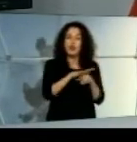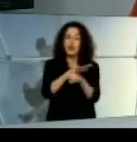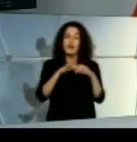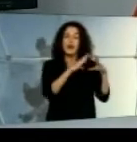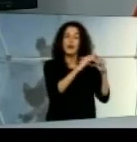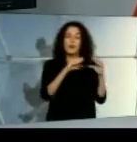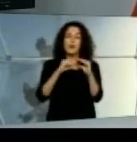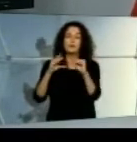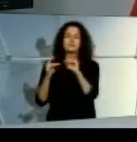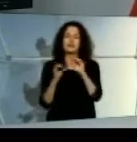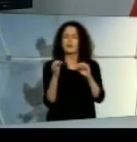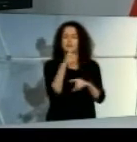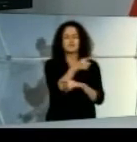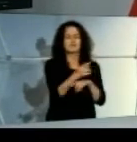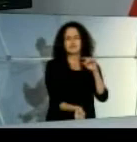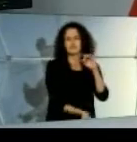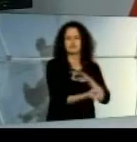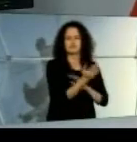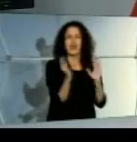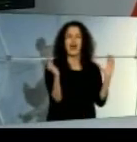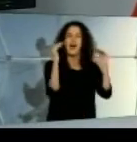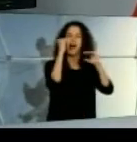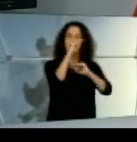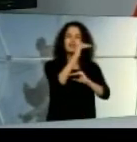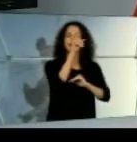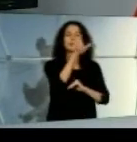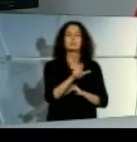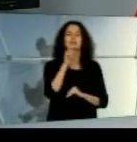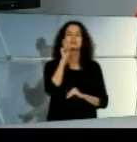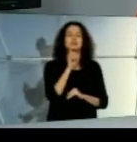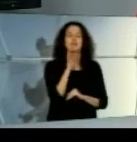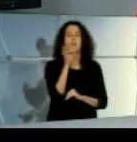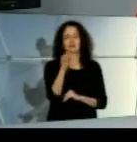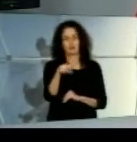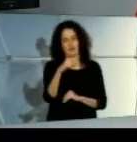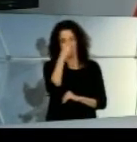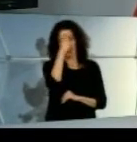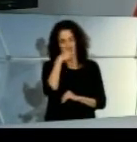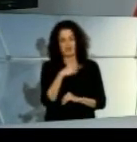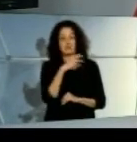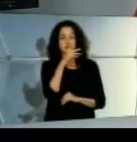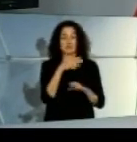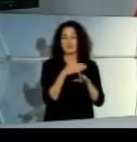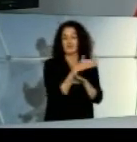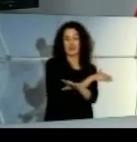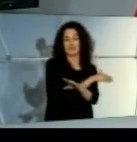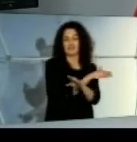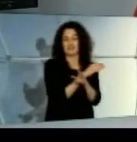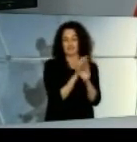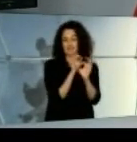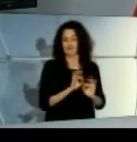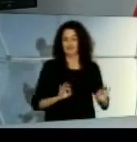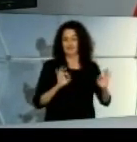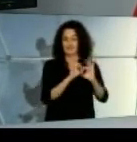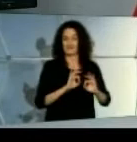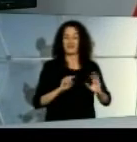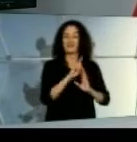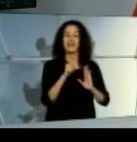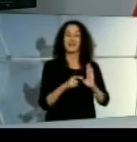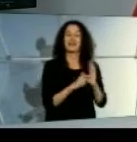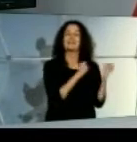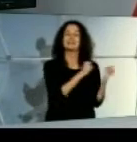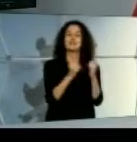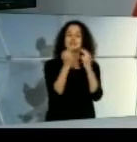crear una atención a las personas sordas y ciegas, porque no había. O sea, es decir, la Ley de Instrucción Pública en este